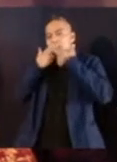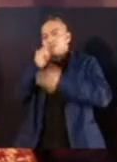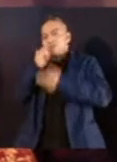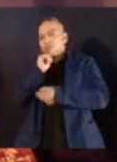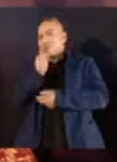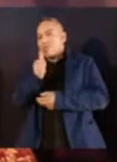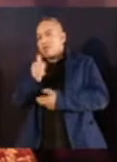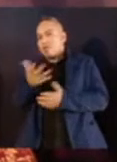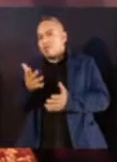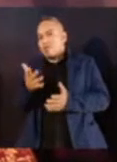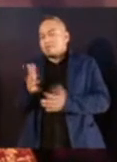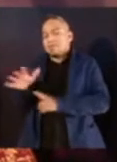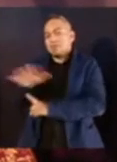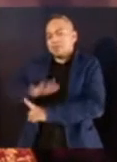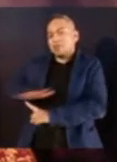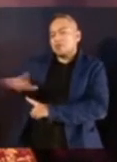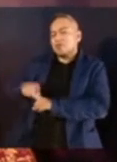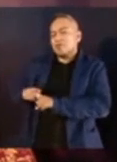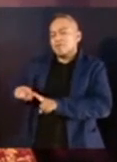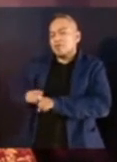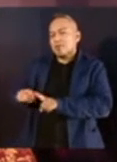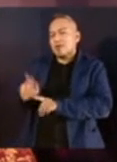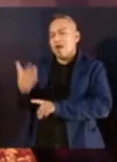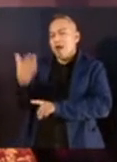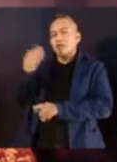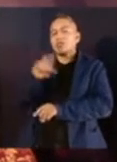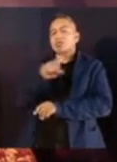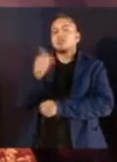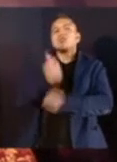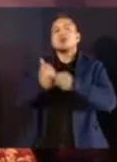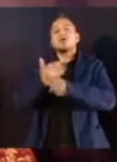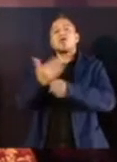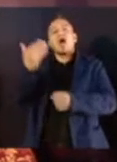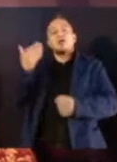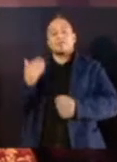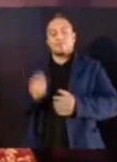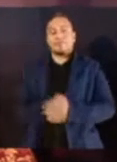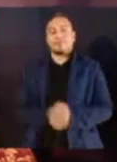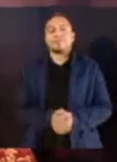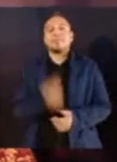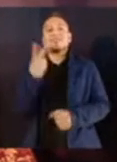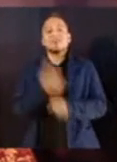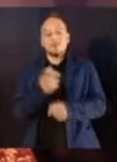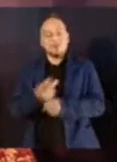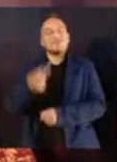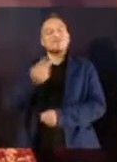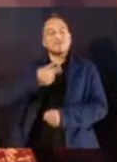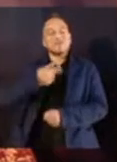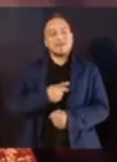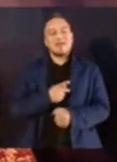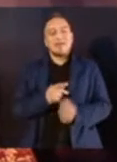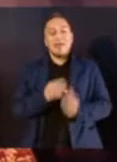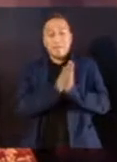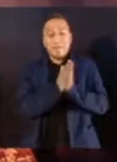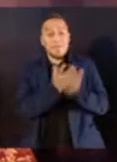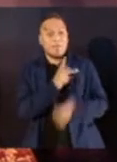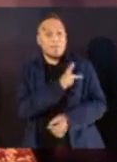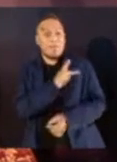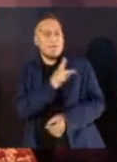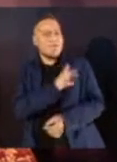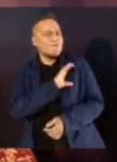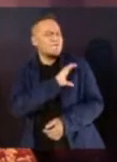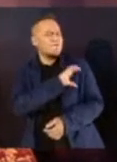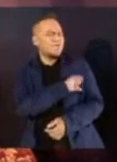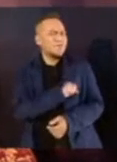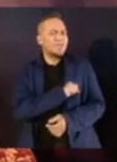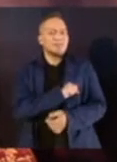lenguas a principios del siglo XX. La segunda pregunta sobre cuál es mi libro